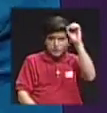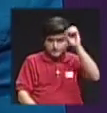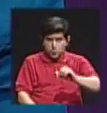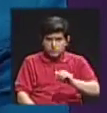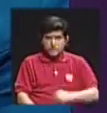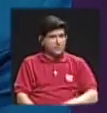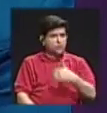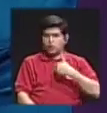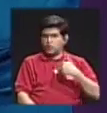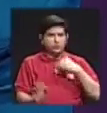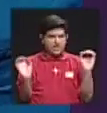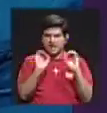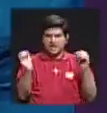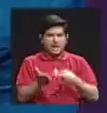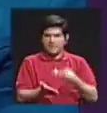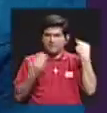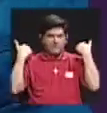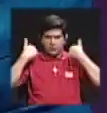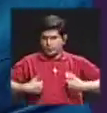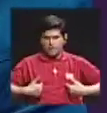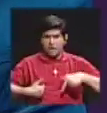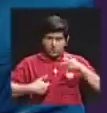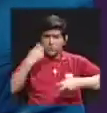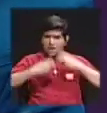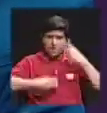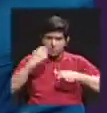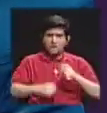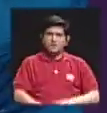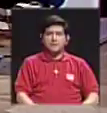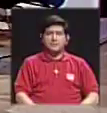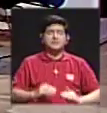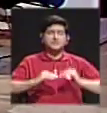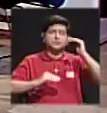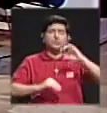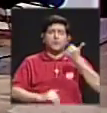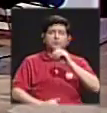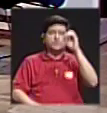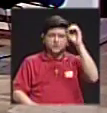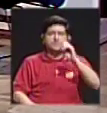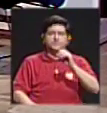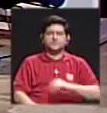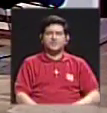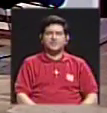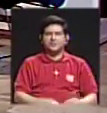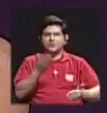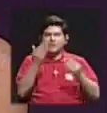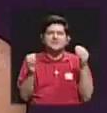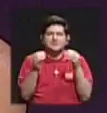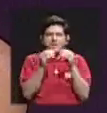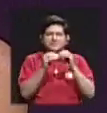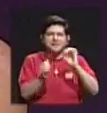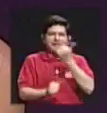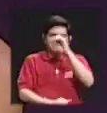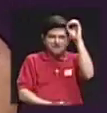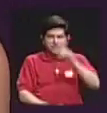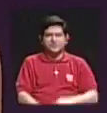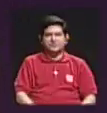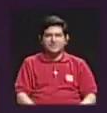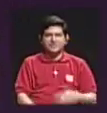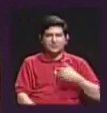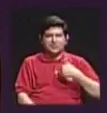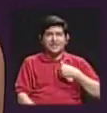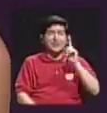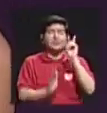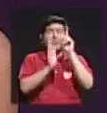10% no tiene ningún valor humano, y ahí hay un problema. Más de un 10%. Y no es así, ¿verdad? Y es posiblemente que sea más de un 10%. Nos